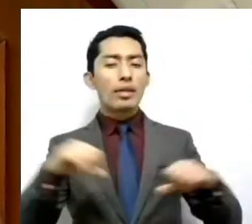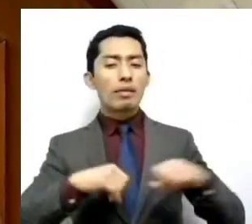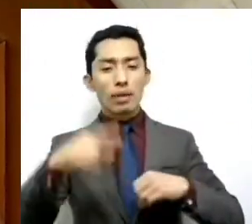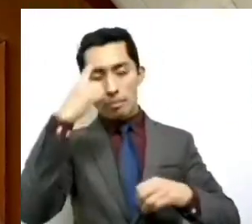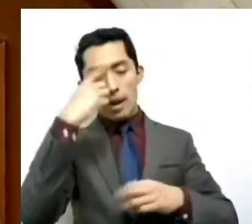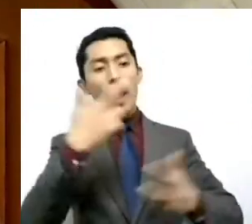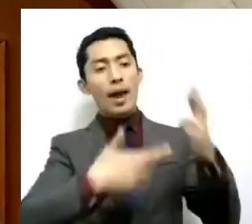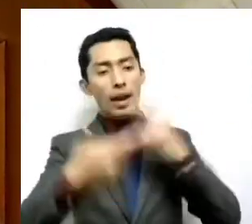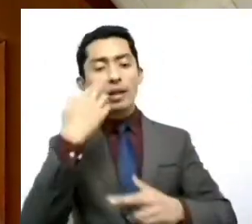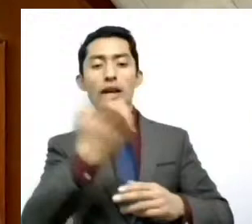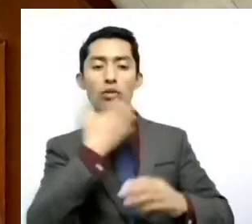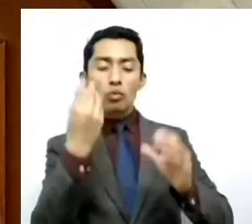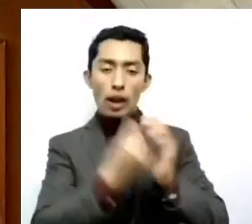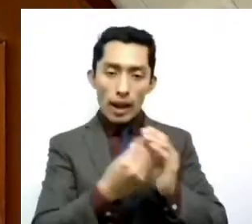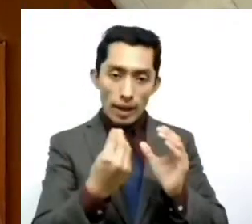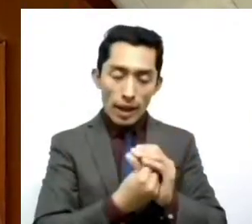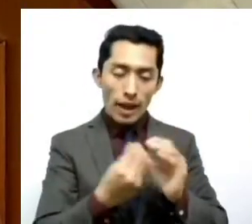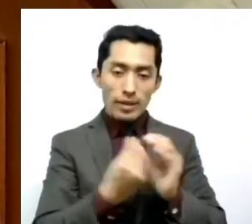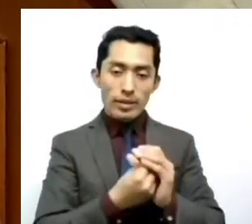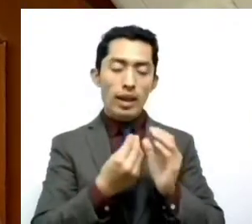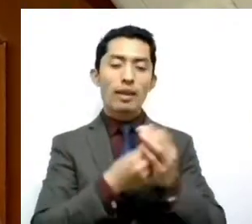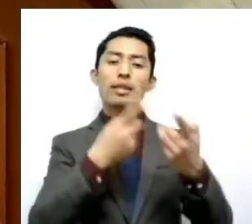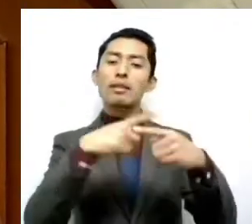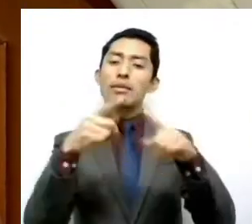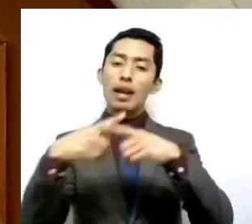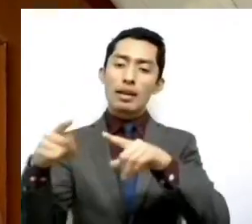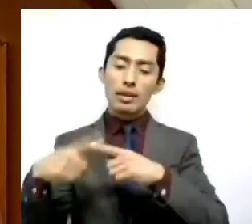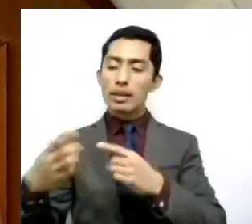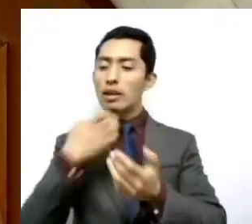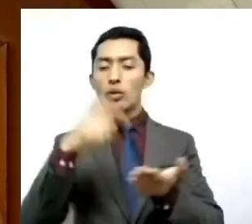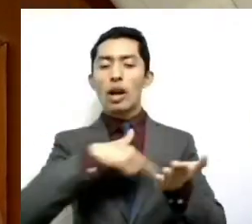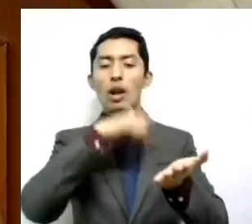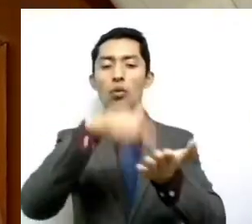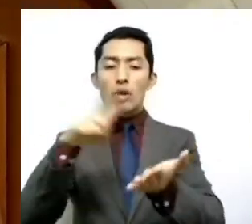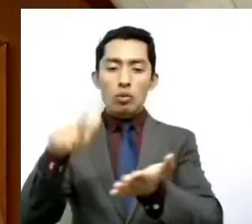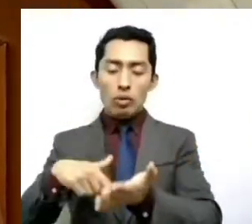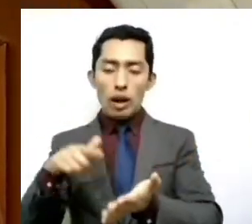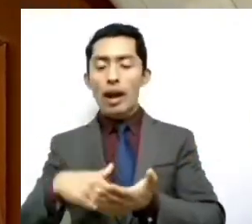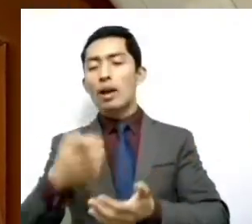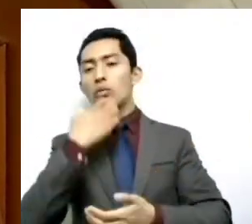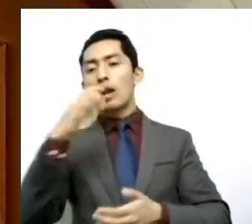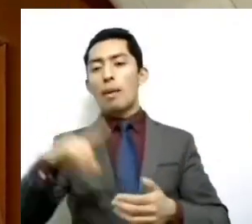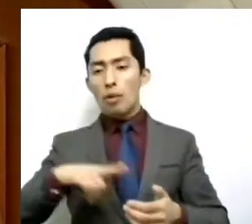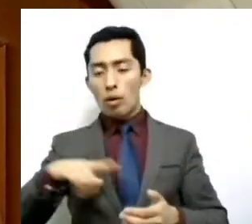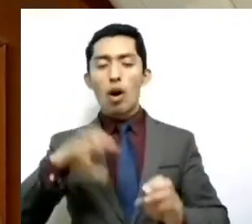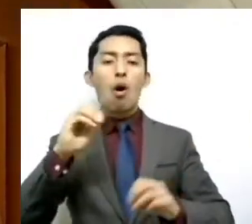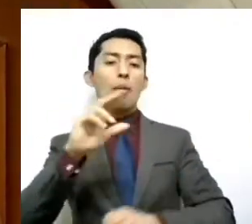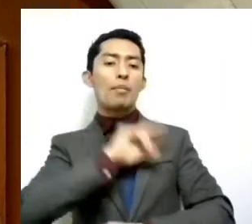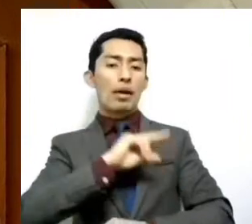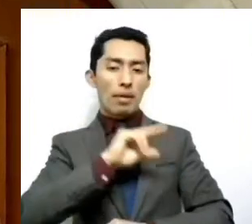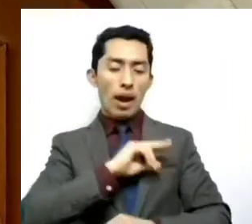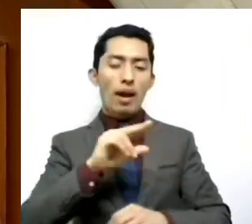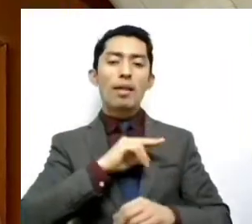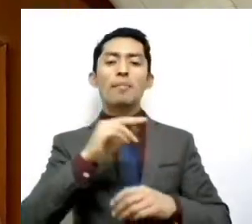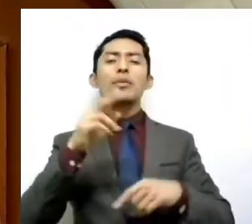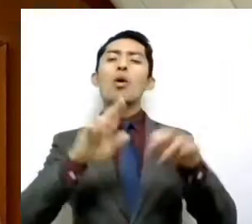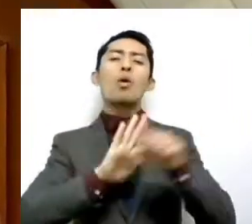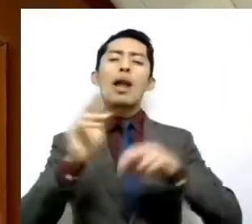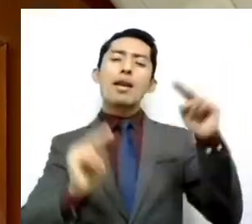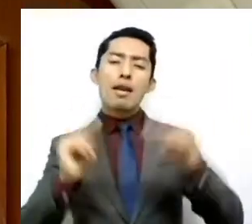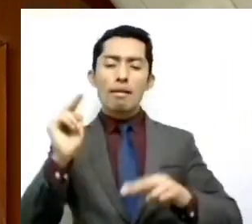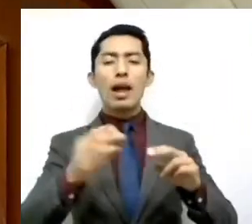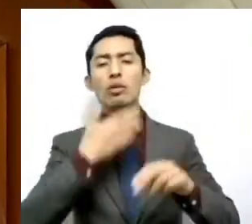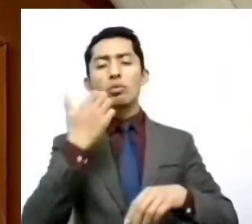a clases en los diferentes centros escolares, ya sean escuelas públicas o privadas de nivel educativo básico,